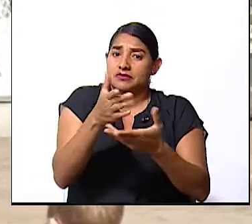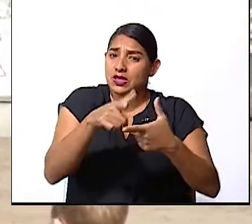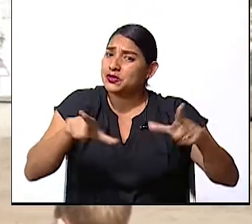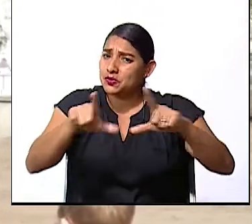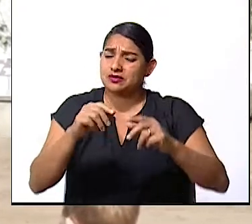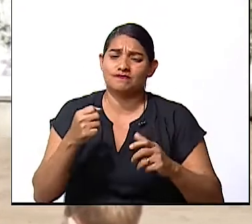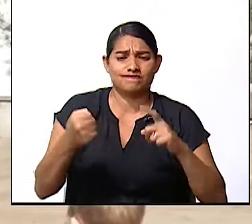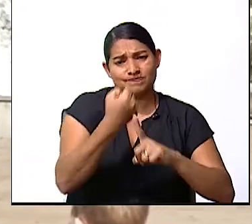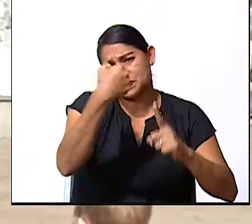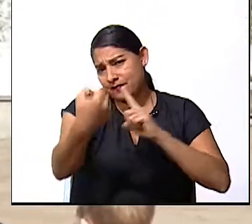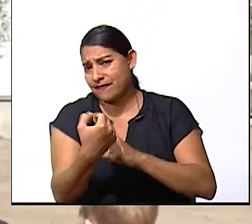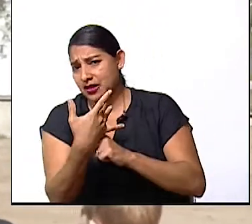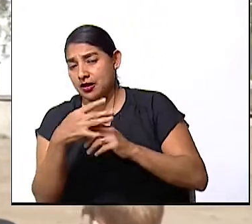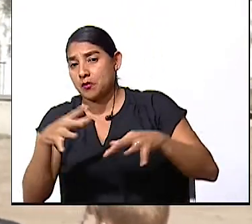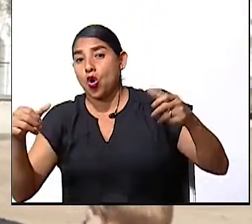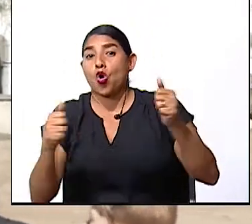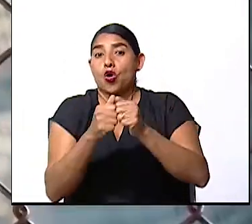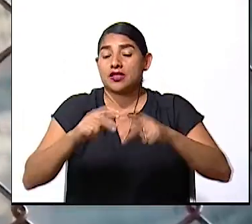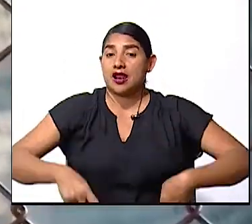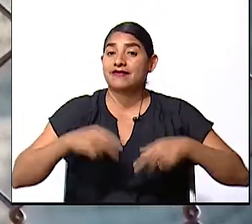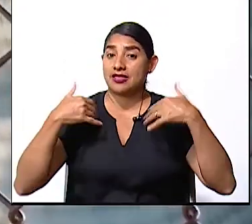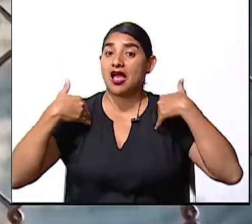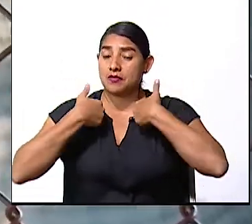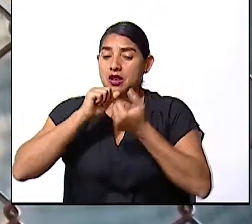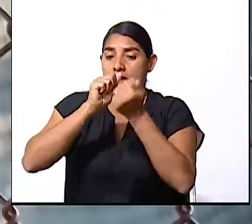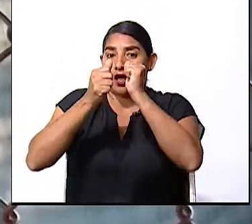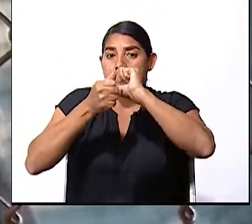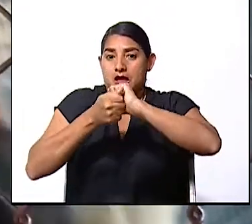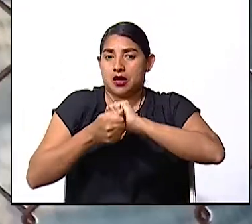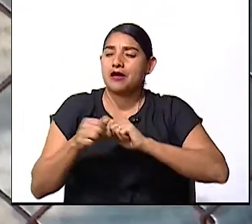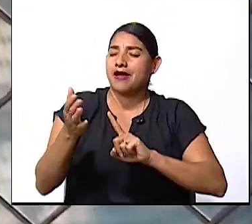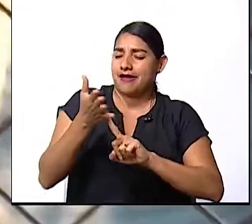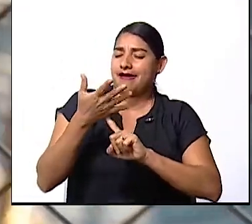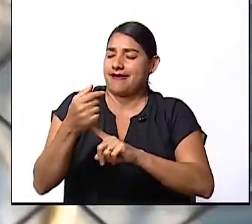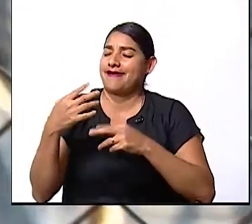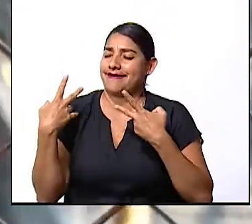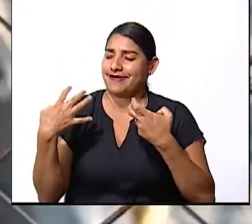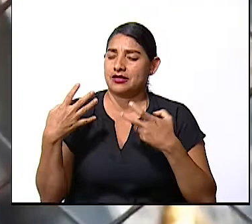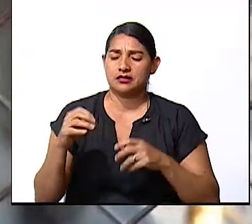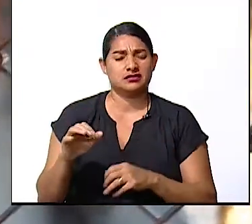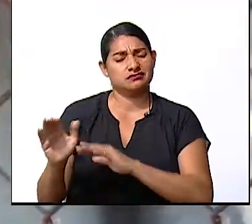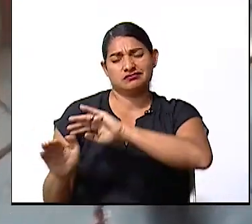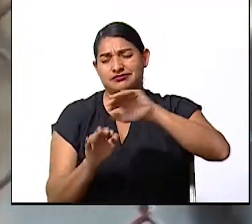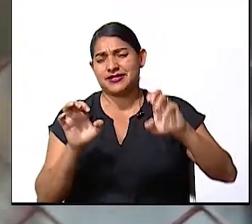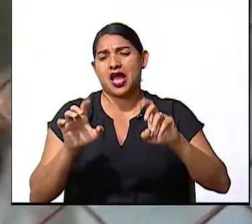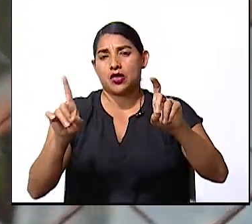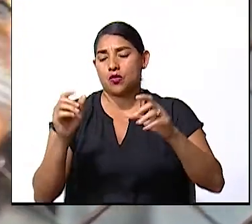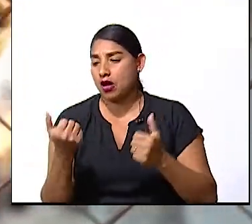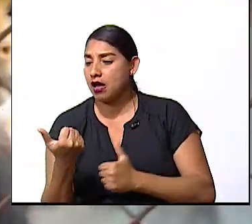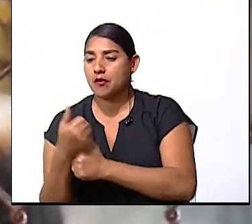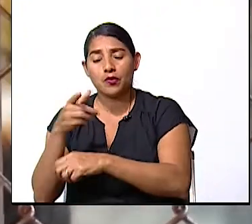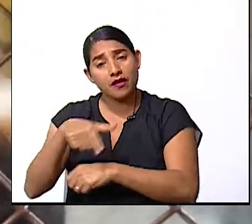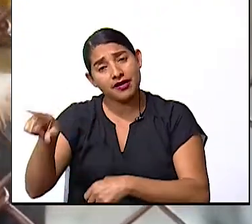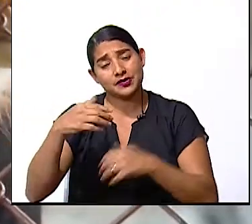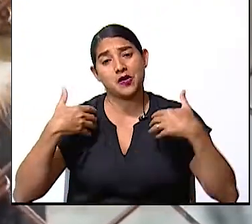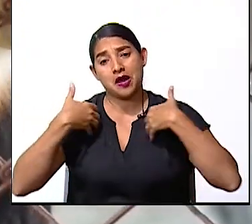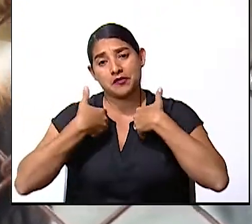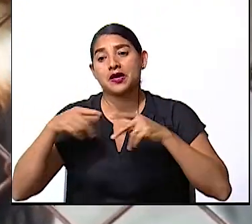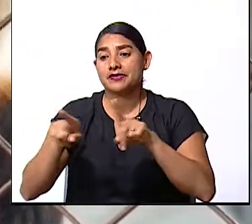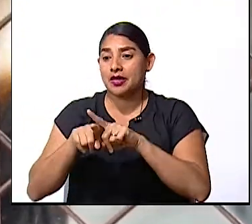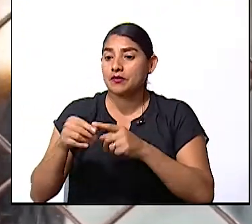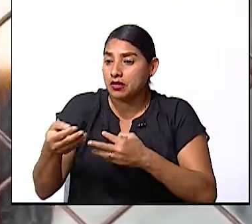atentan gravemente contra la vida animal, para convertirlos en lugares adecuados para la educación en favor de estos e incluso para